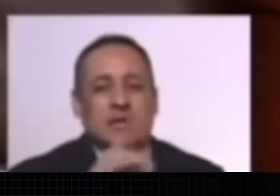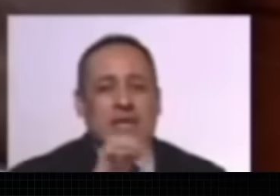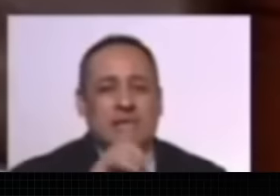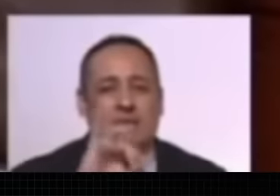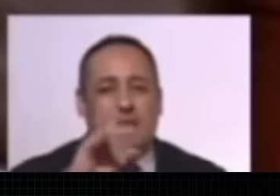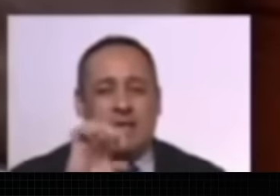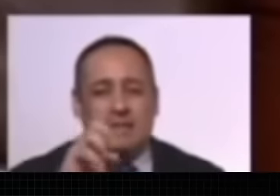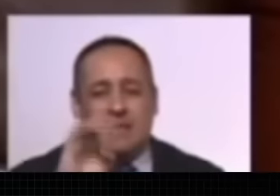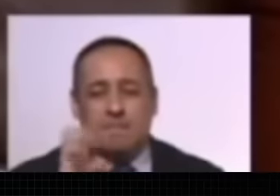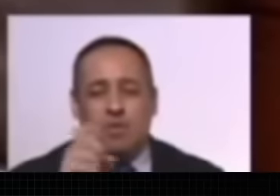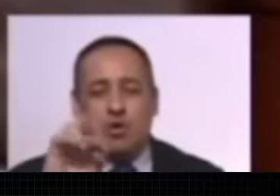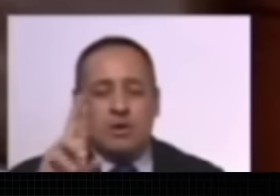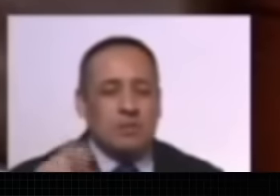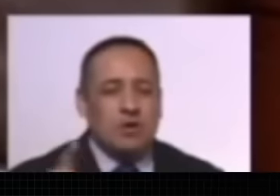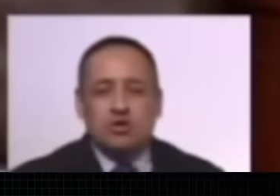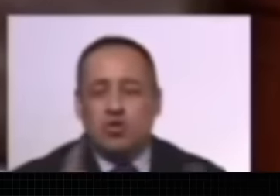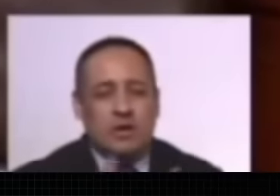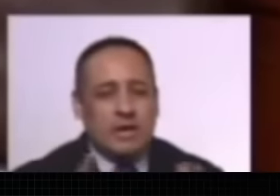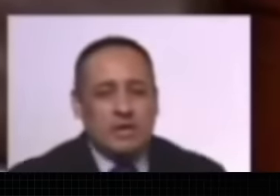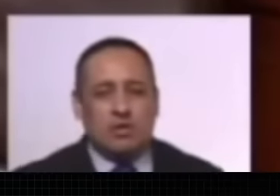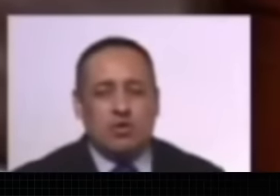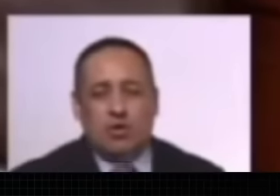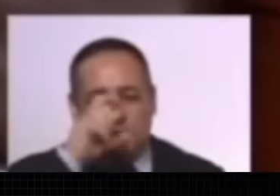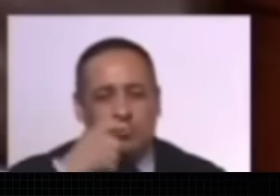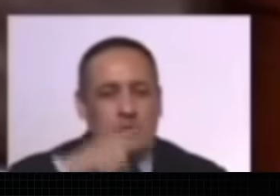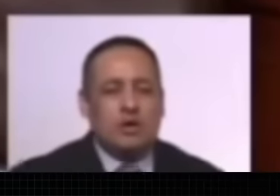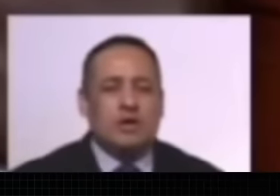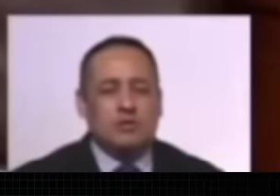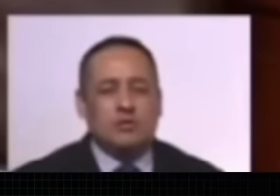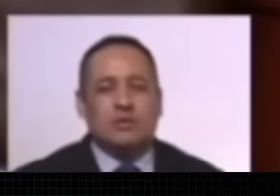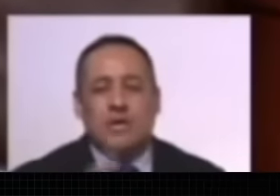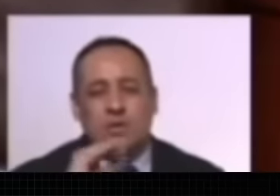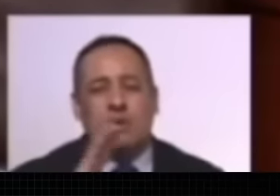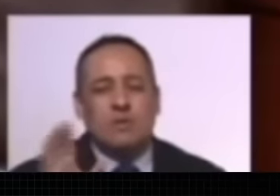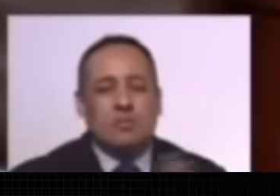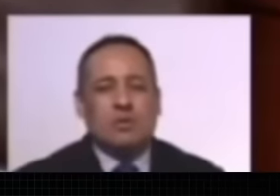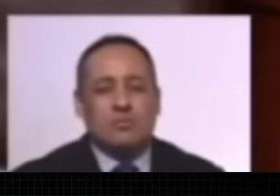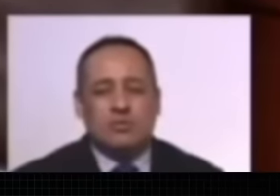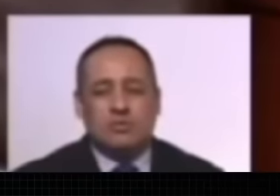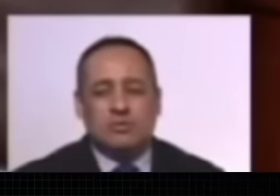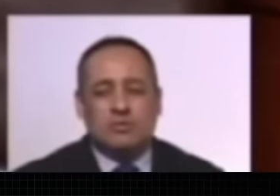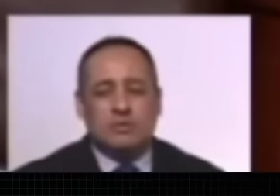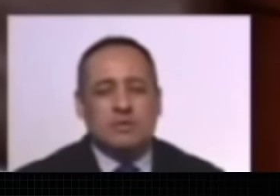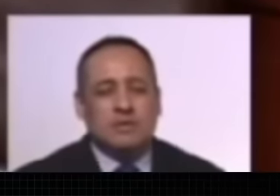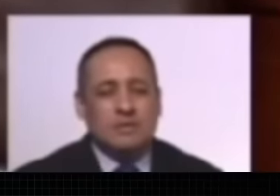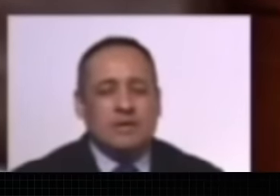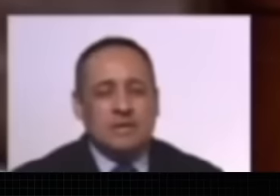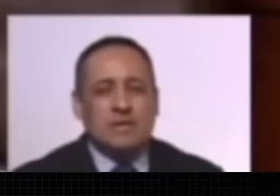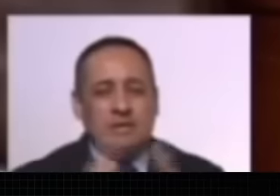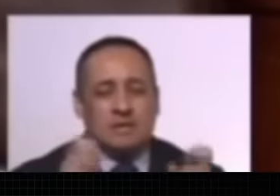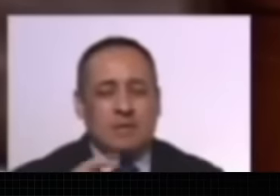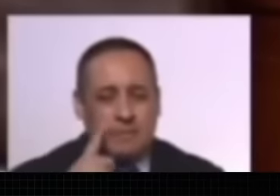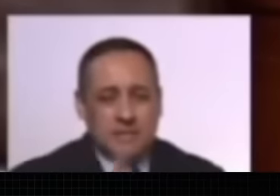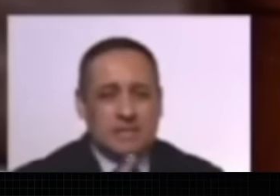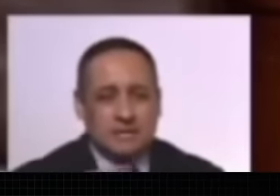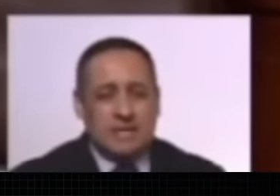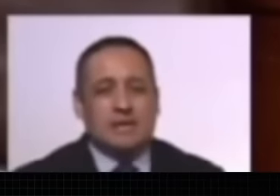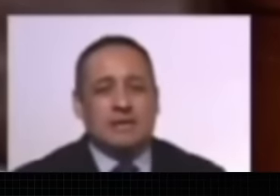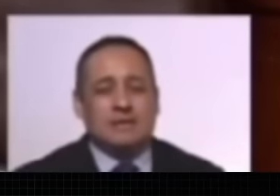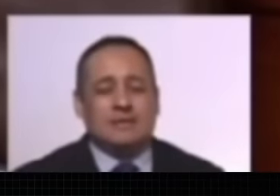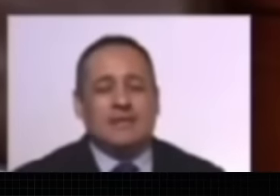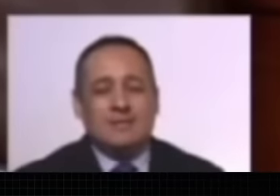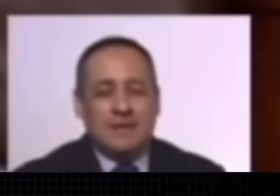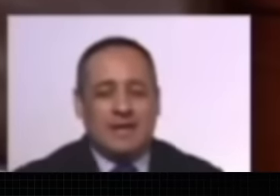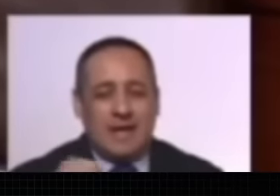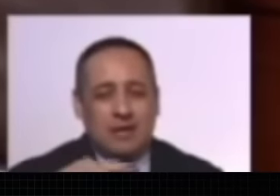Bolívar no lo quiso hacer con Toledo. Ya no voy a hablar de los casos presentes aquí.